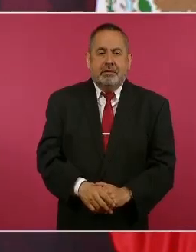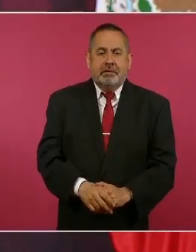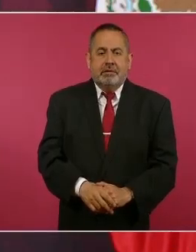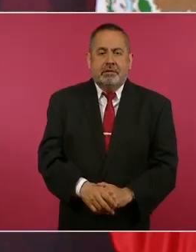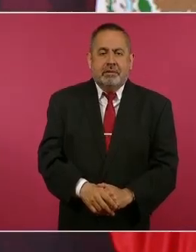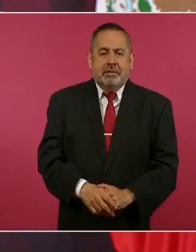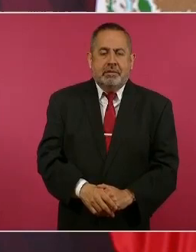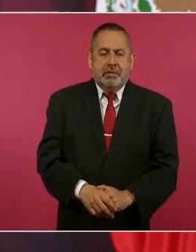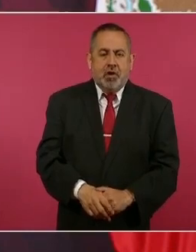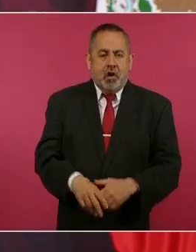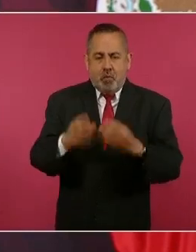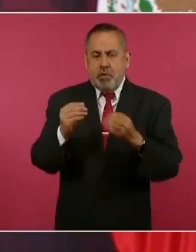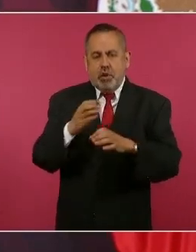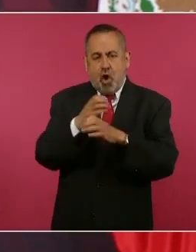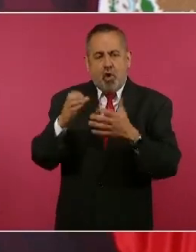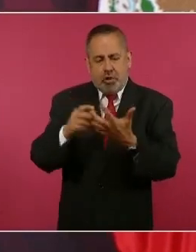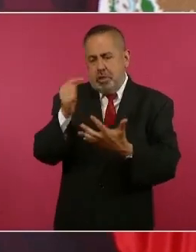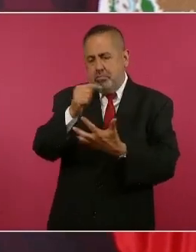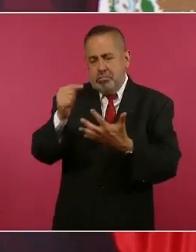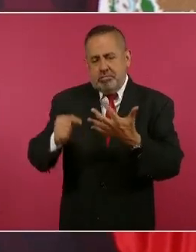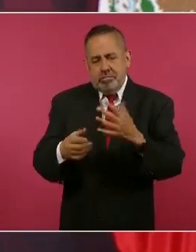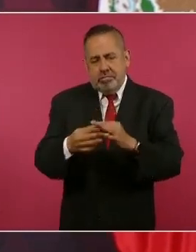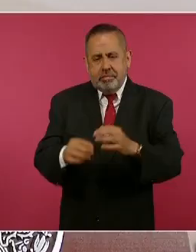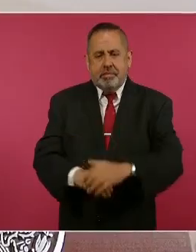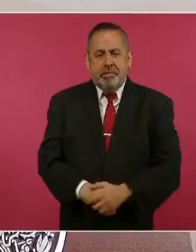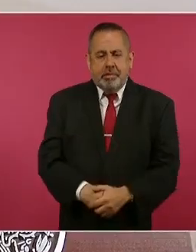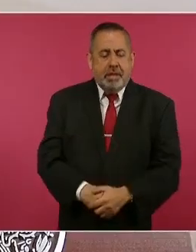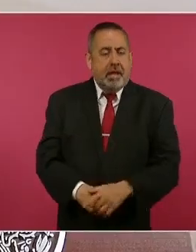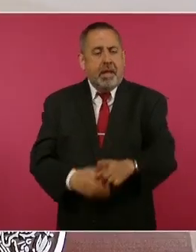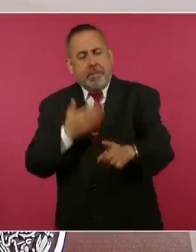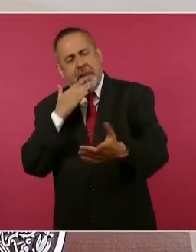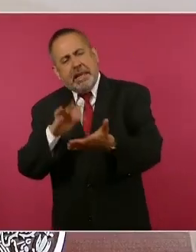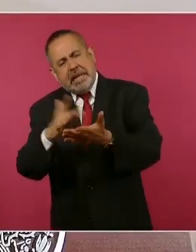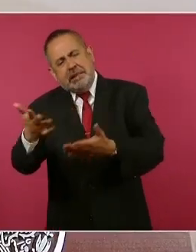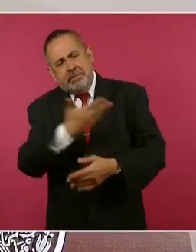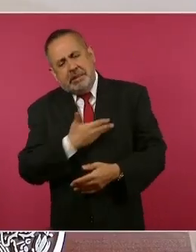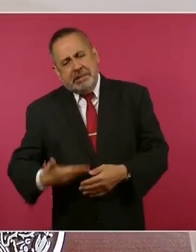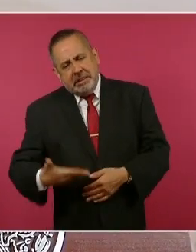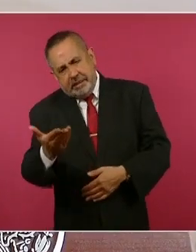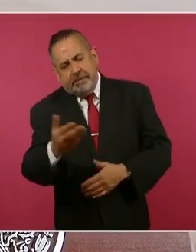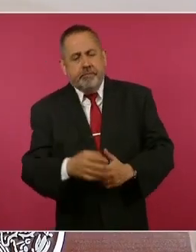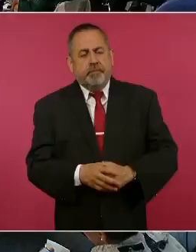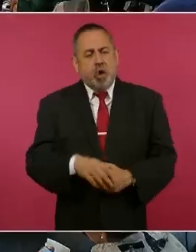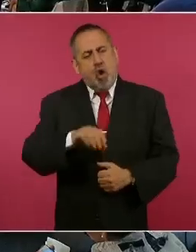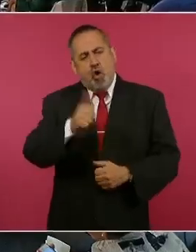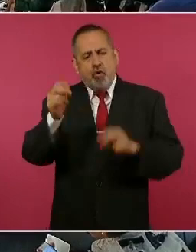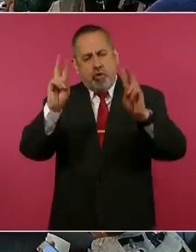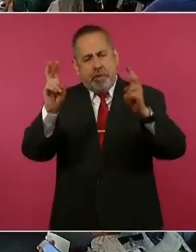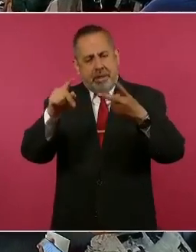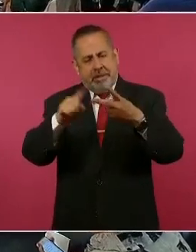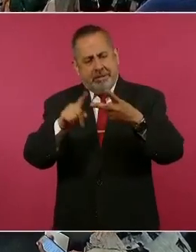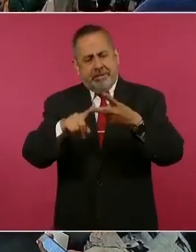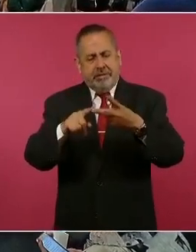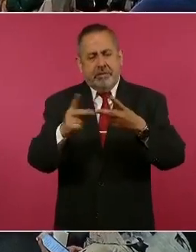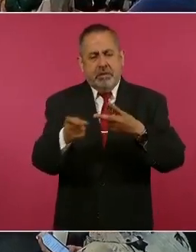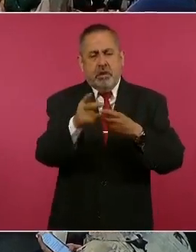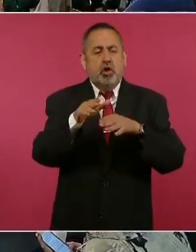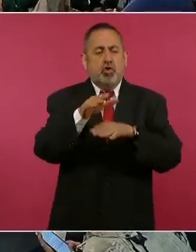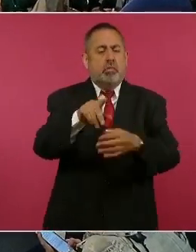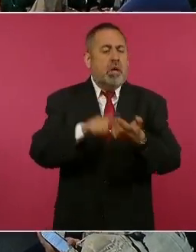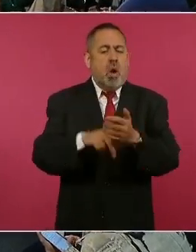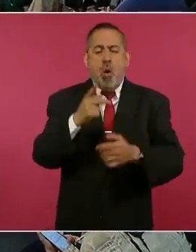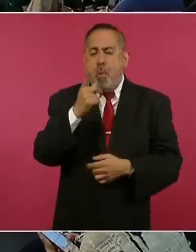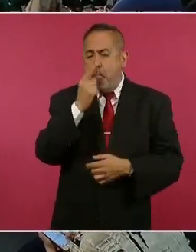muchas cosas, ¿no?, de qué hablar sobre bien, esto. Bien, presidente, le agradezco. En otro tema, regresando al tema del